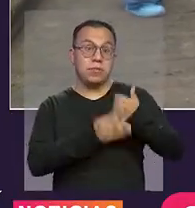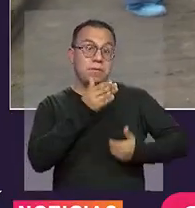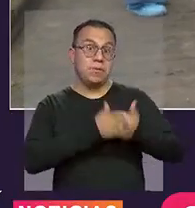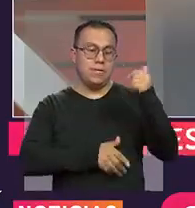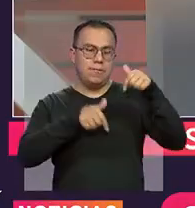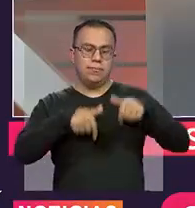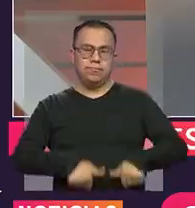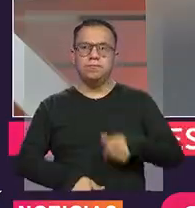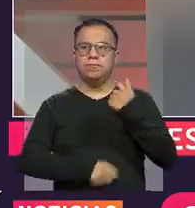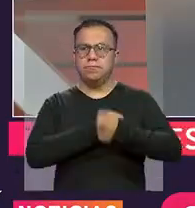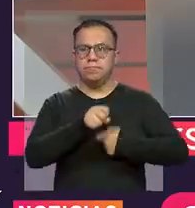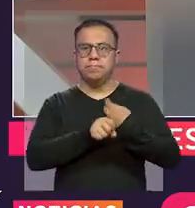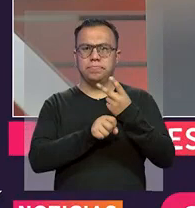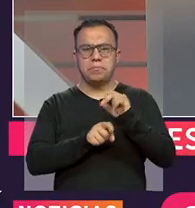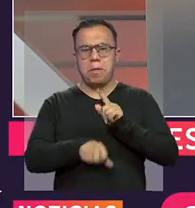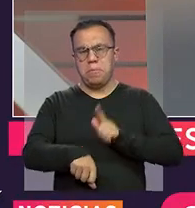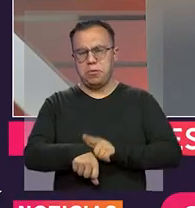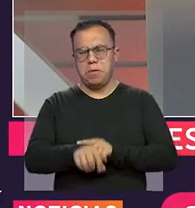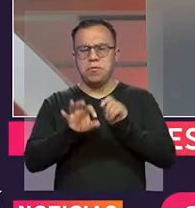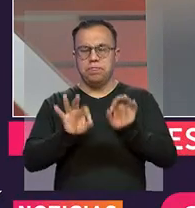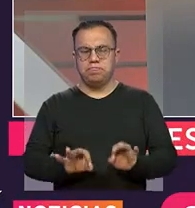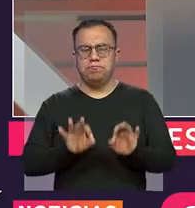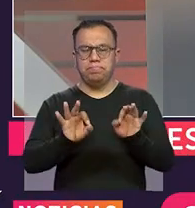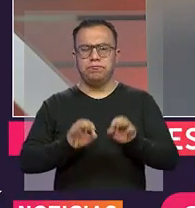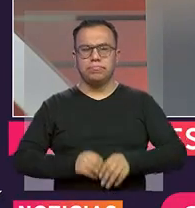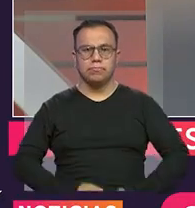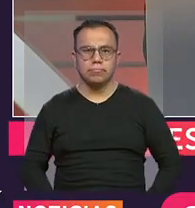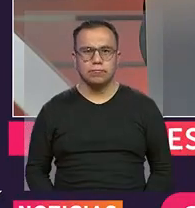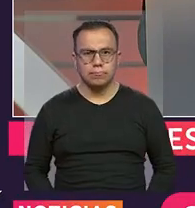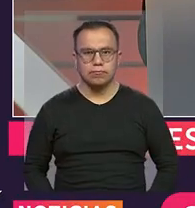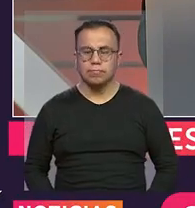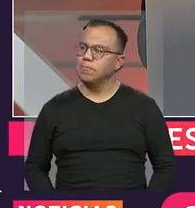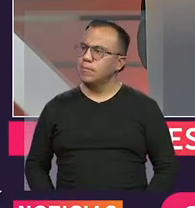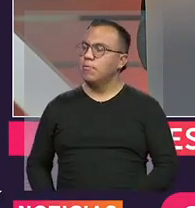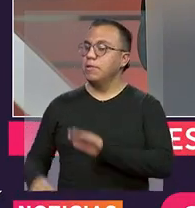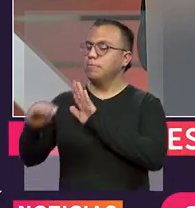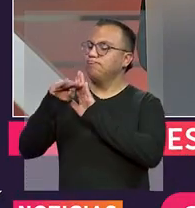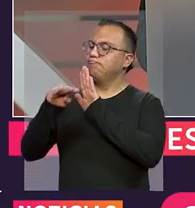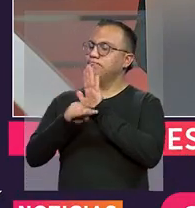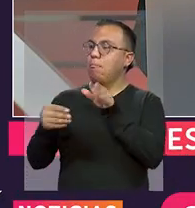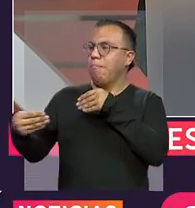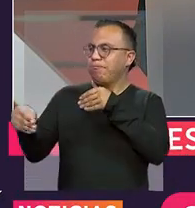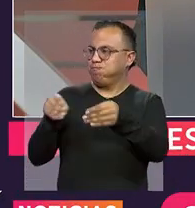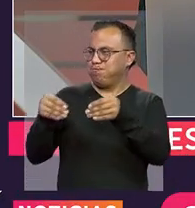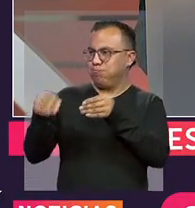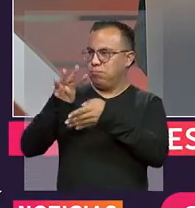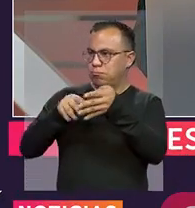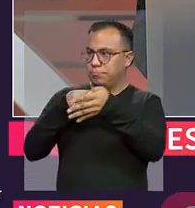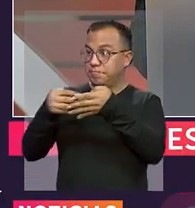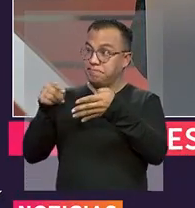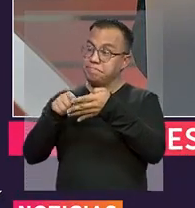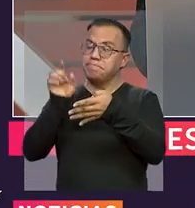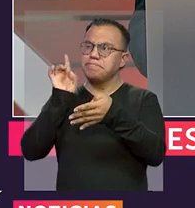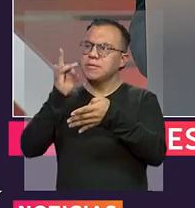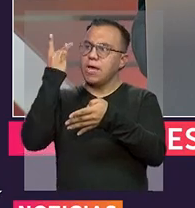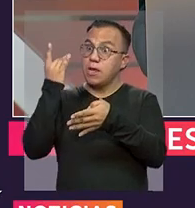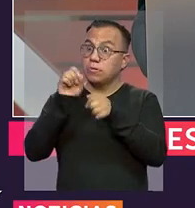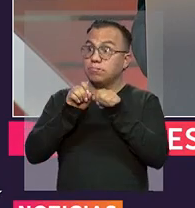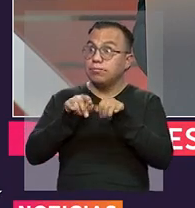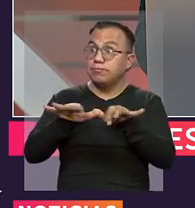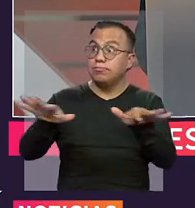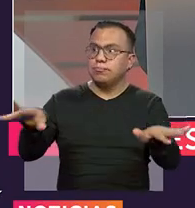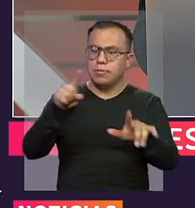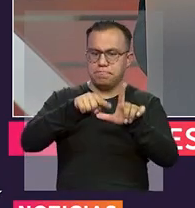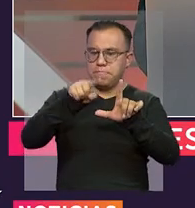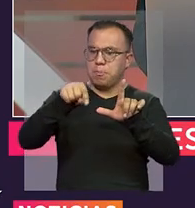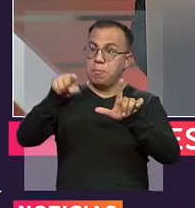este. Pero sí, ese es el momento definitivamente. ¿Estas medidas de flexibilización podrían generar de pronto un incremento en los